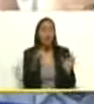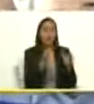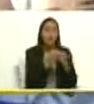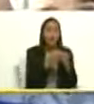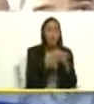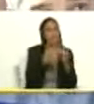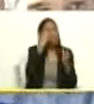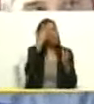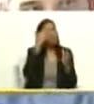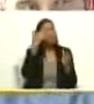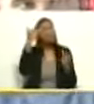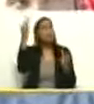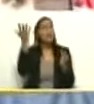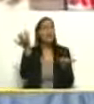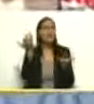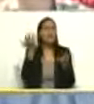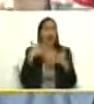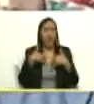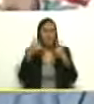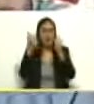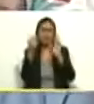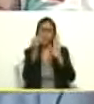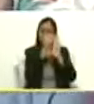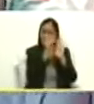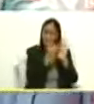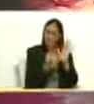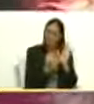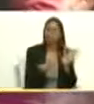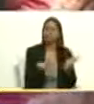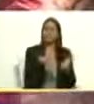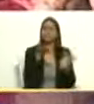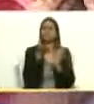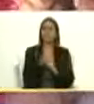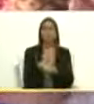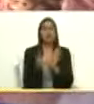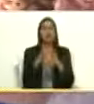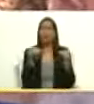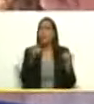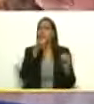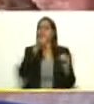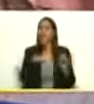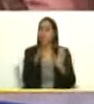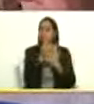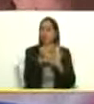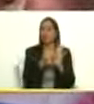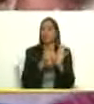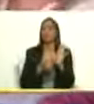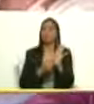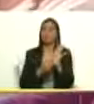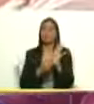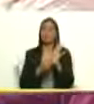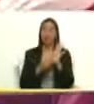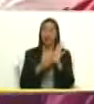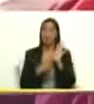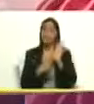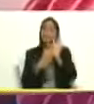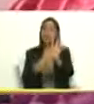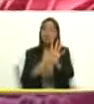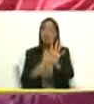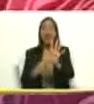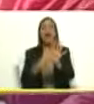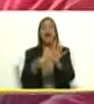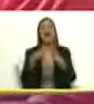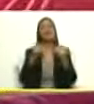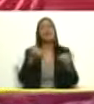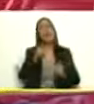sueño su Esperanza su camino y que llenemos ese espacio con la generación más joven para que